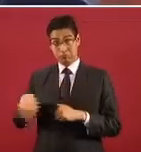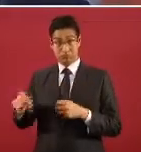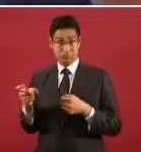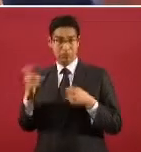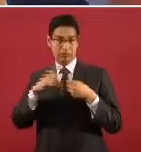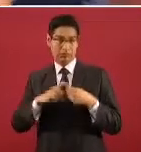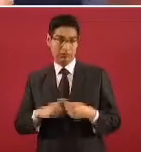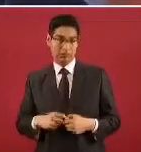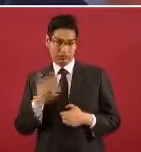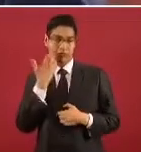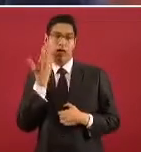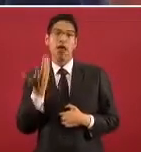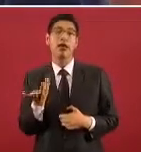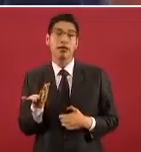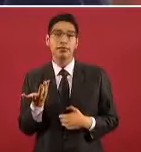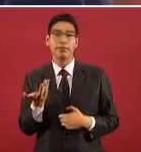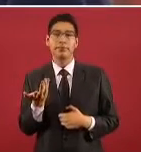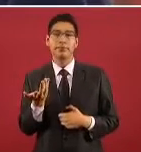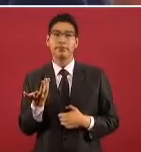Ellos apuestan